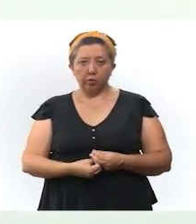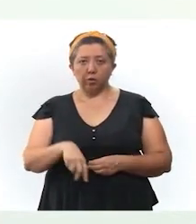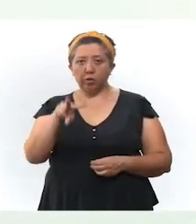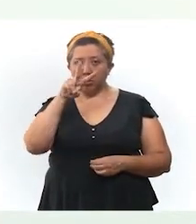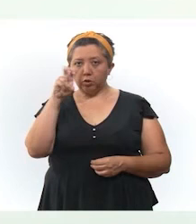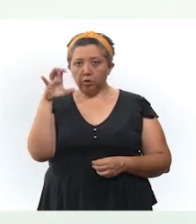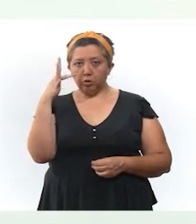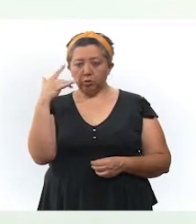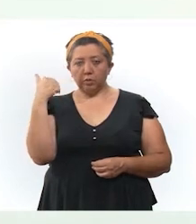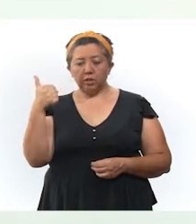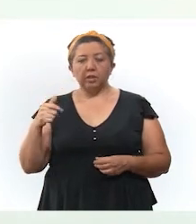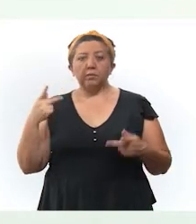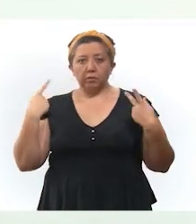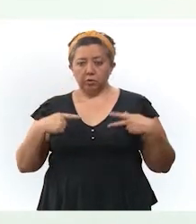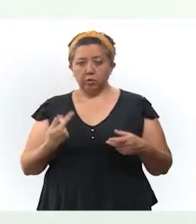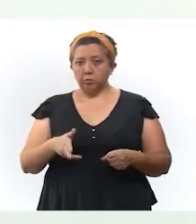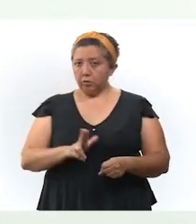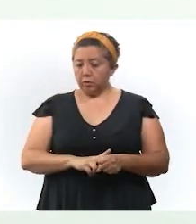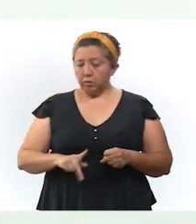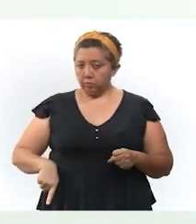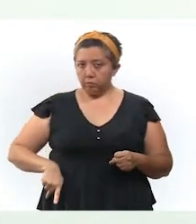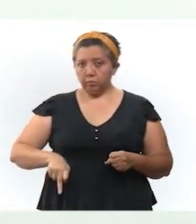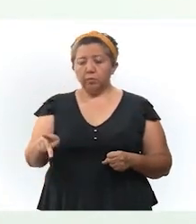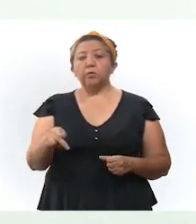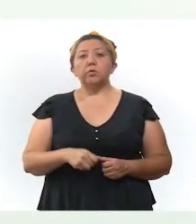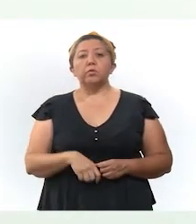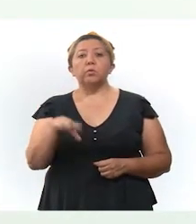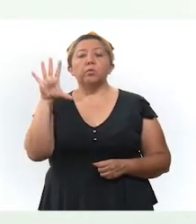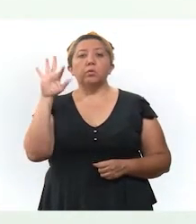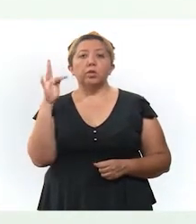tenemos 256 pacientes en hospitales públicos.